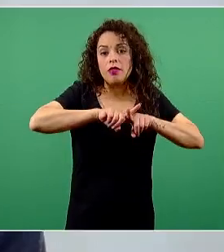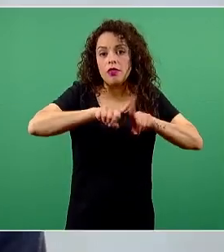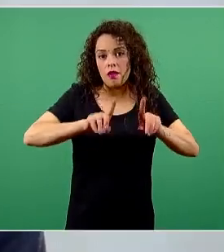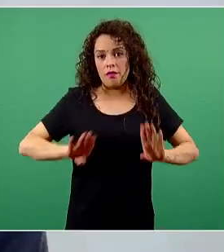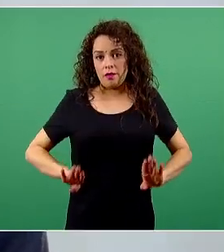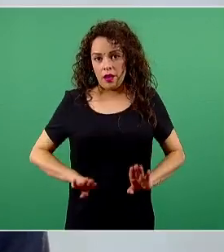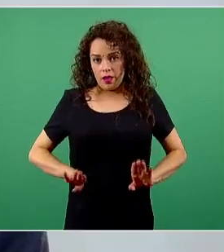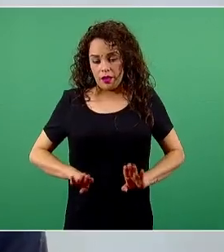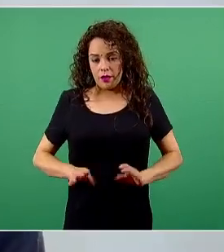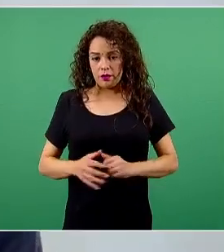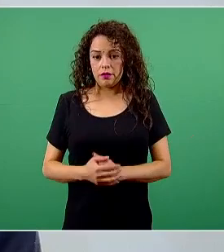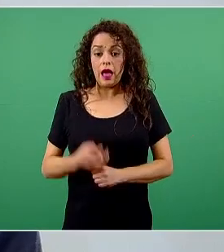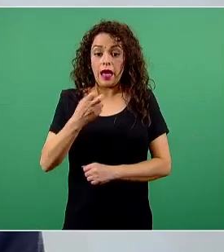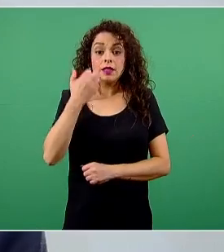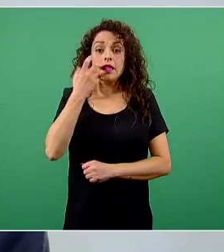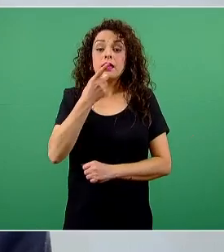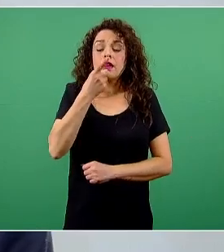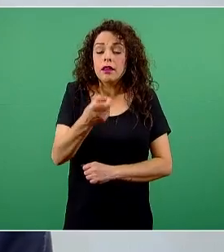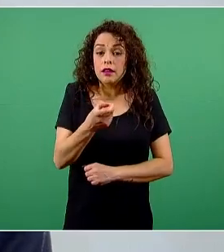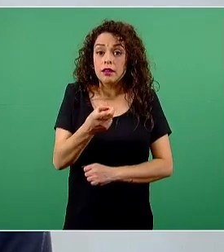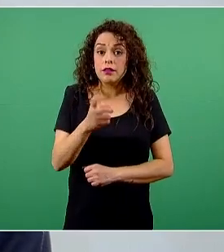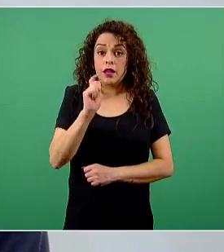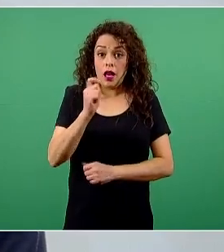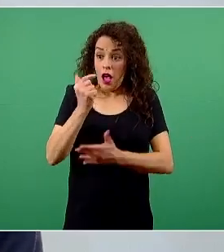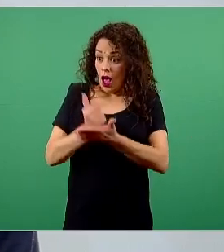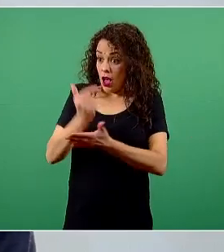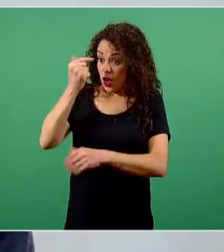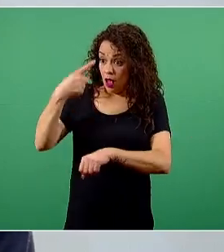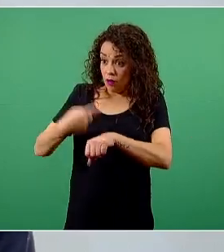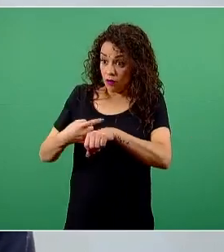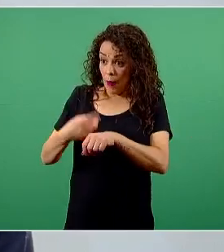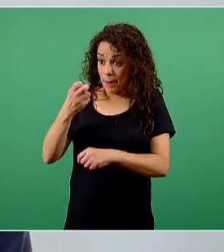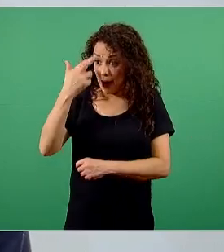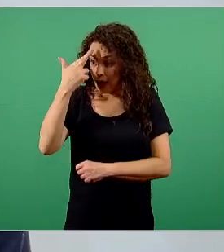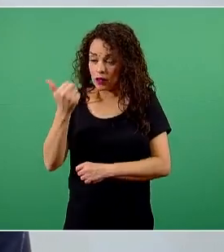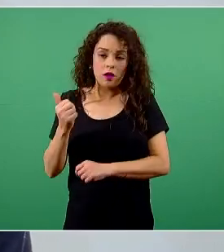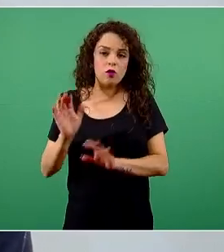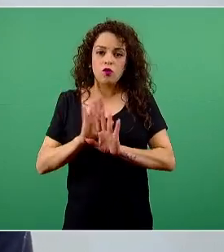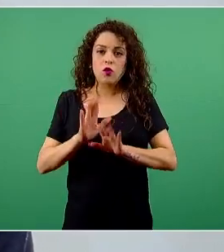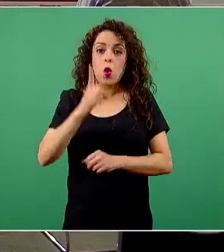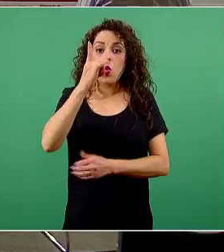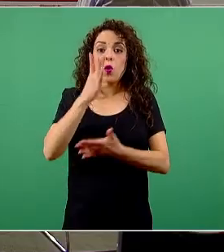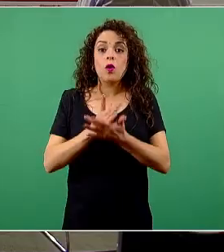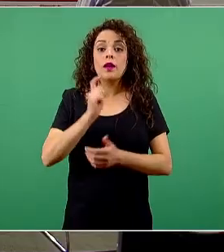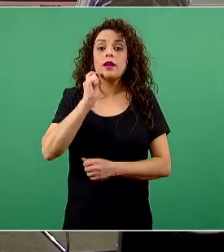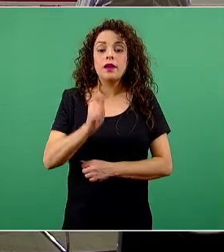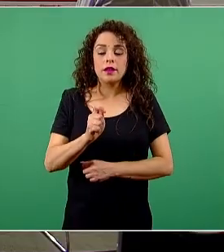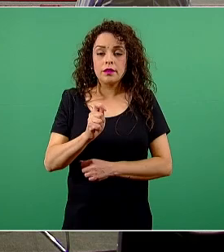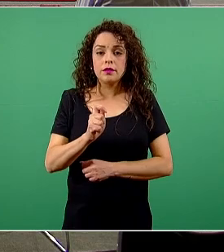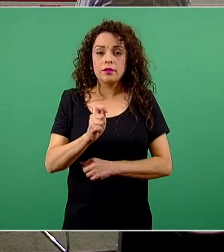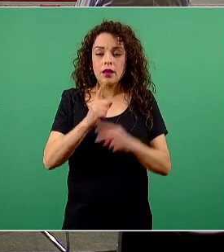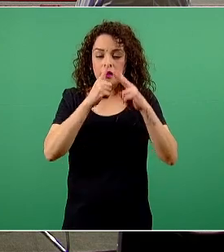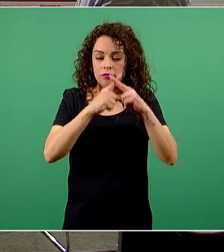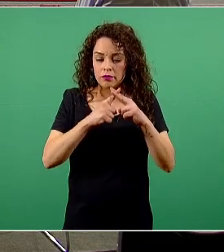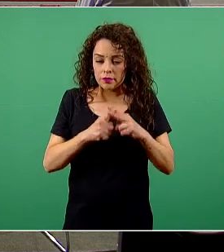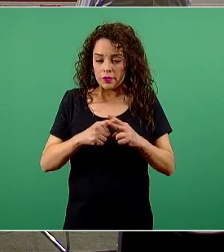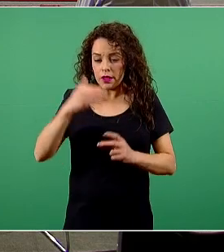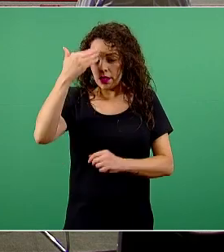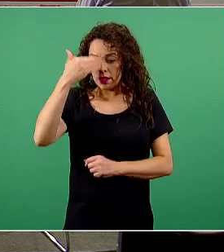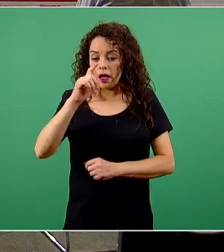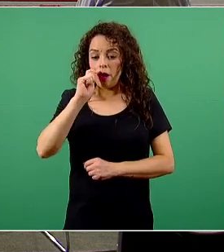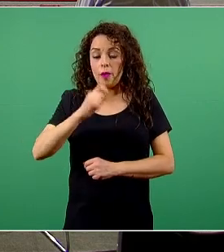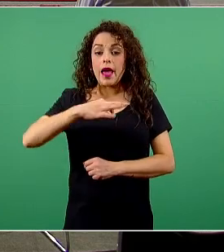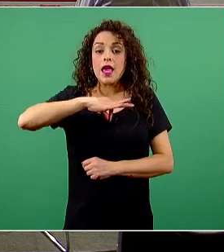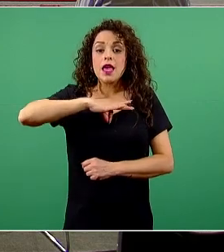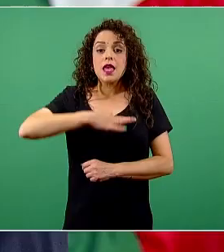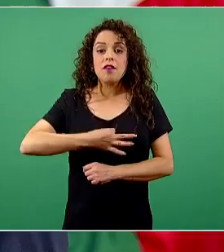toma en cuenta la gravedad de la enfermedad, esto solo mide la infección. La gravedad